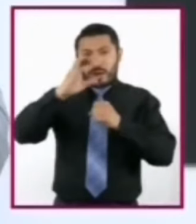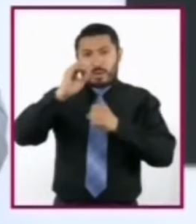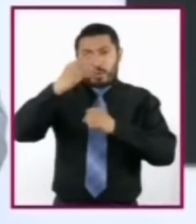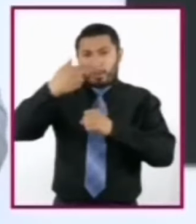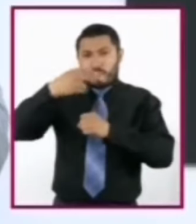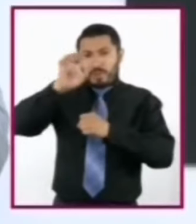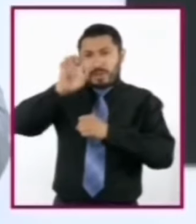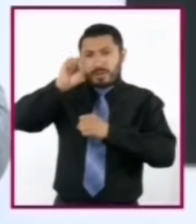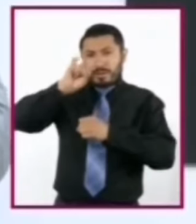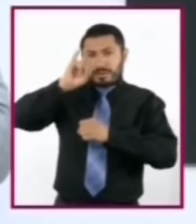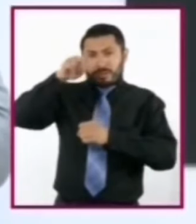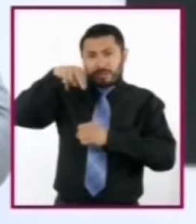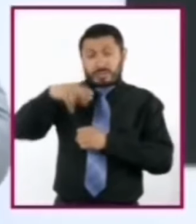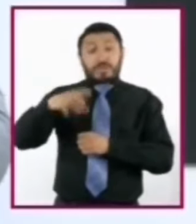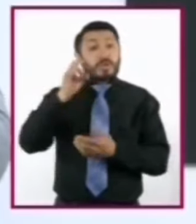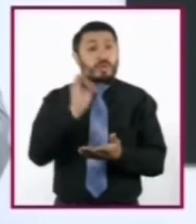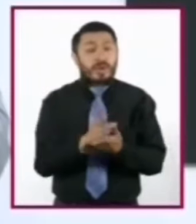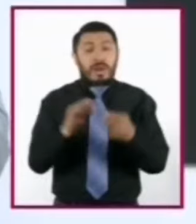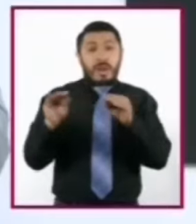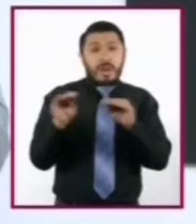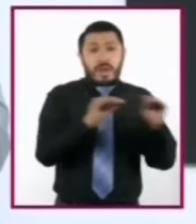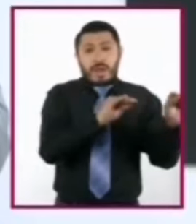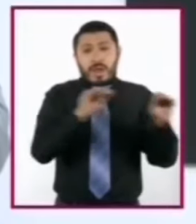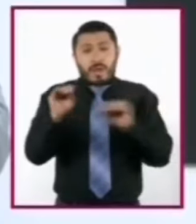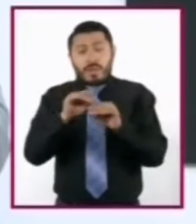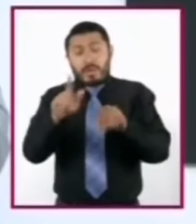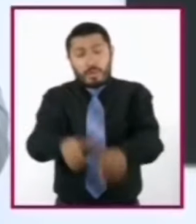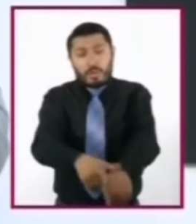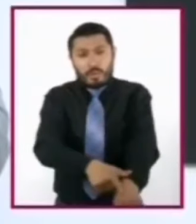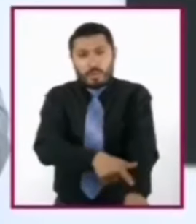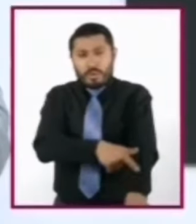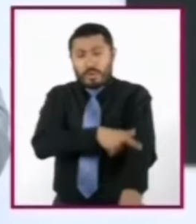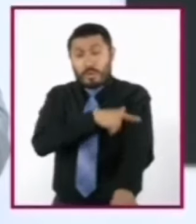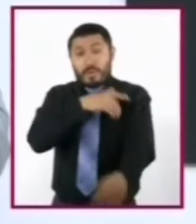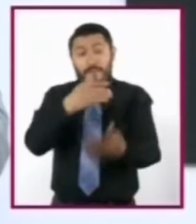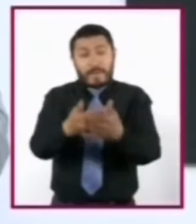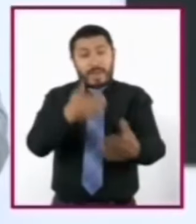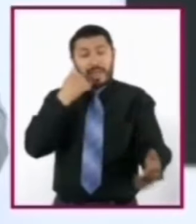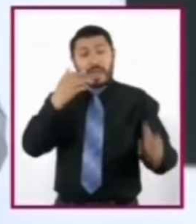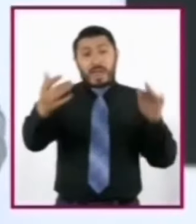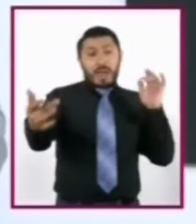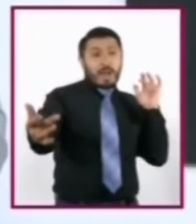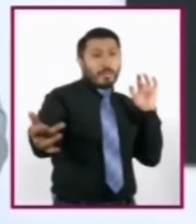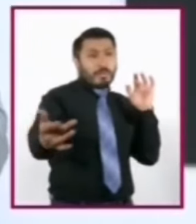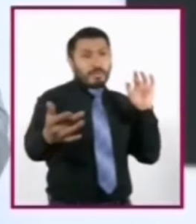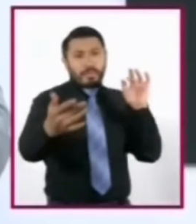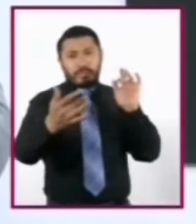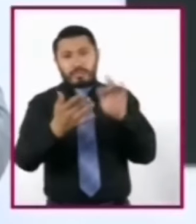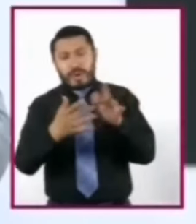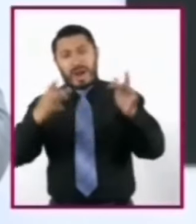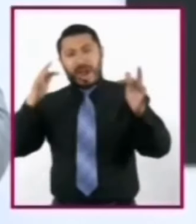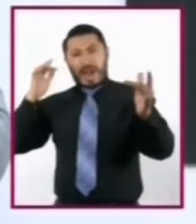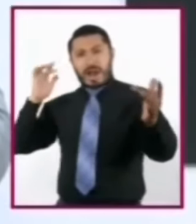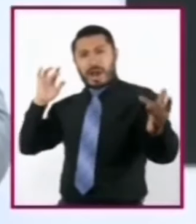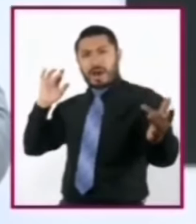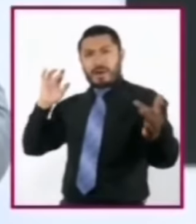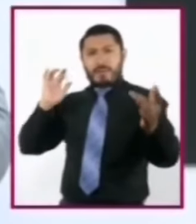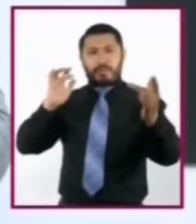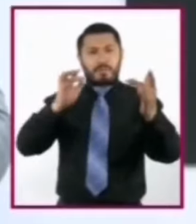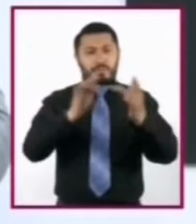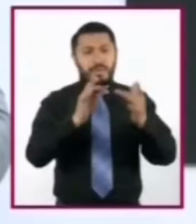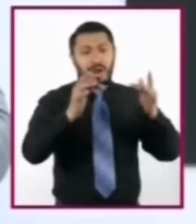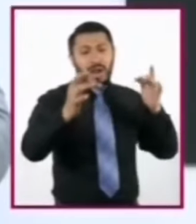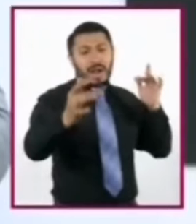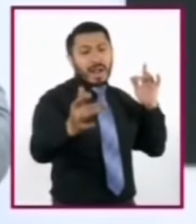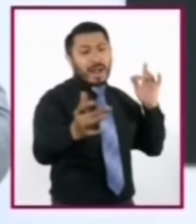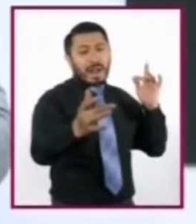hecho, se mueven en trayectorias largas antes de chocar con las otras partículas. Sin embargo,